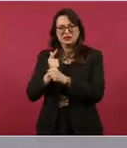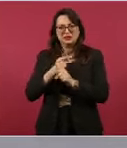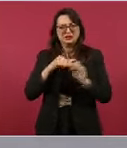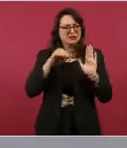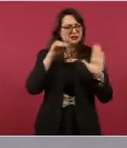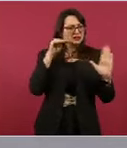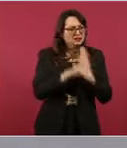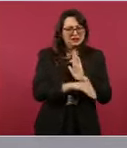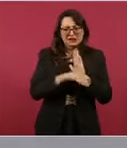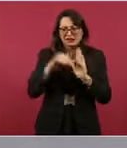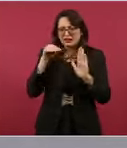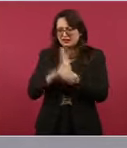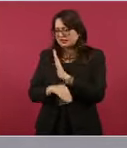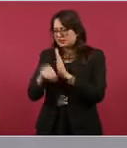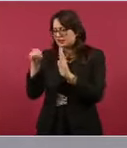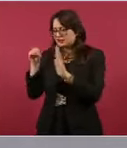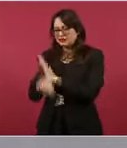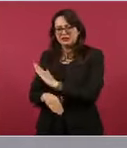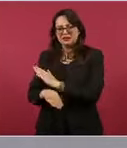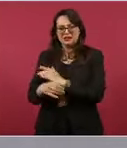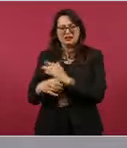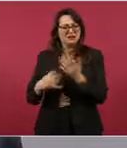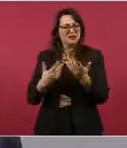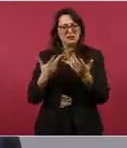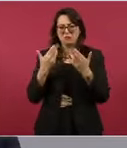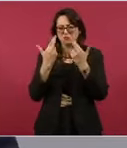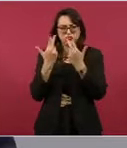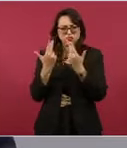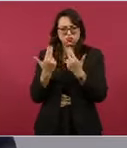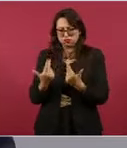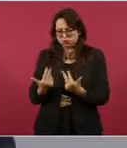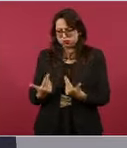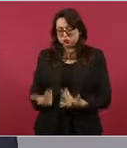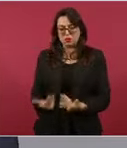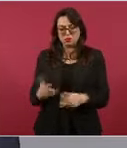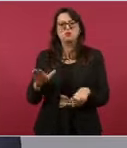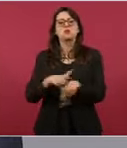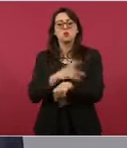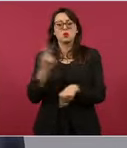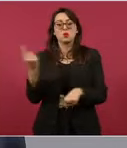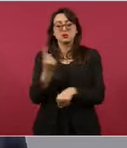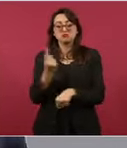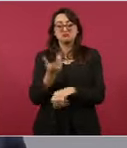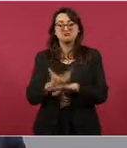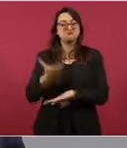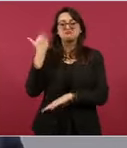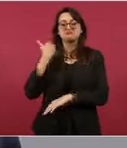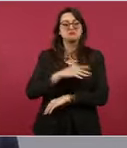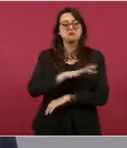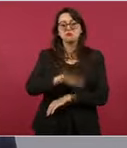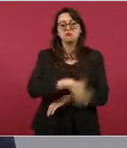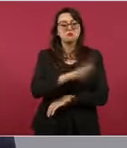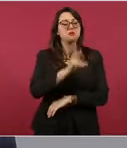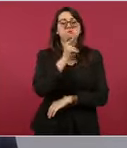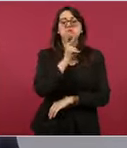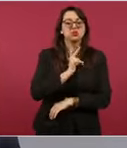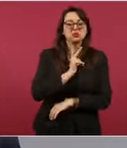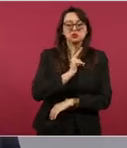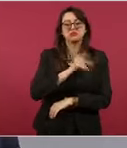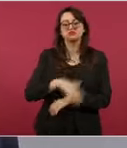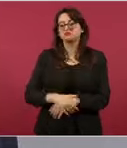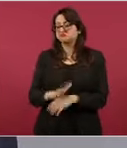mala orientación de la exploración, a la disminución permanente de nuestras reservas, a la caída